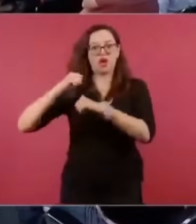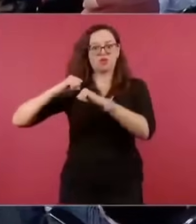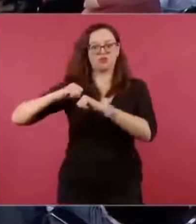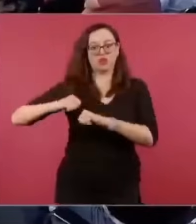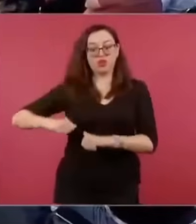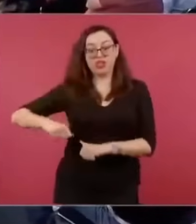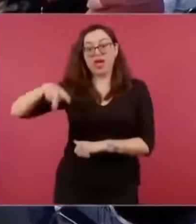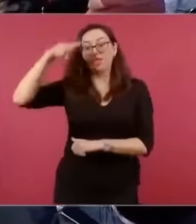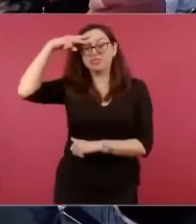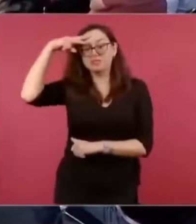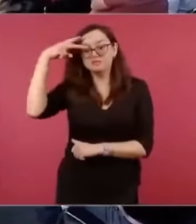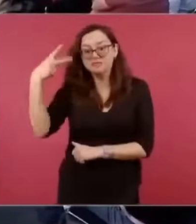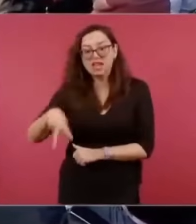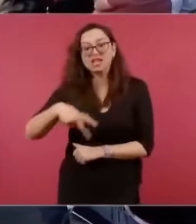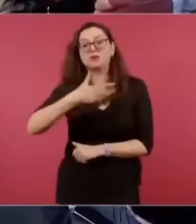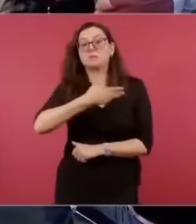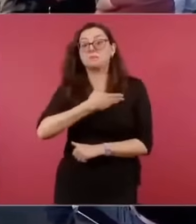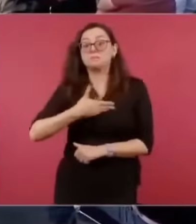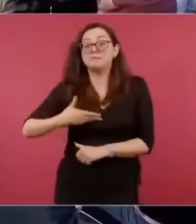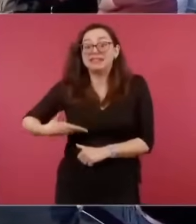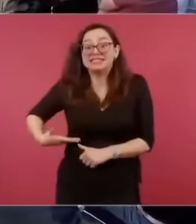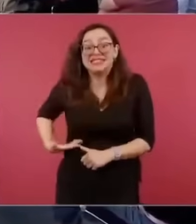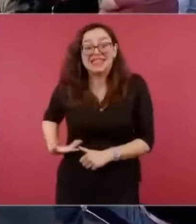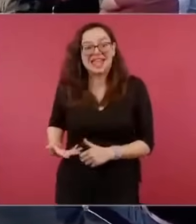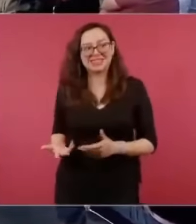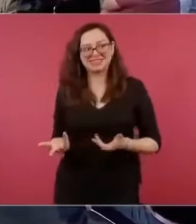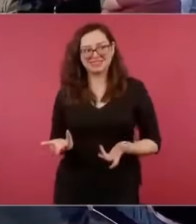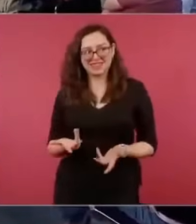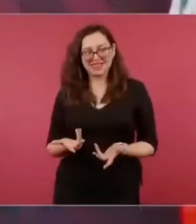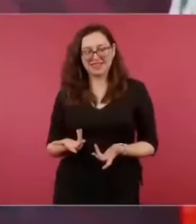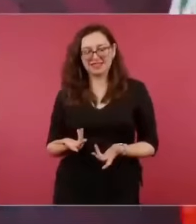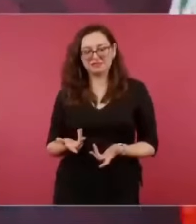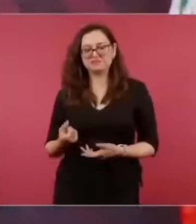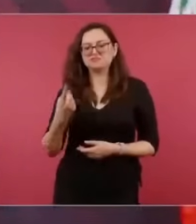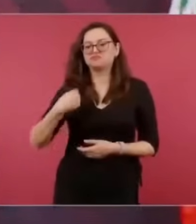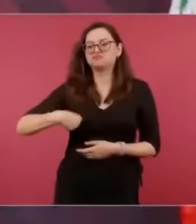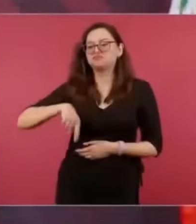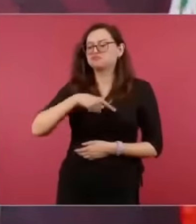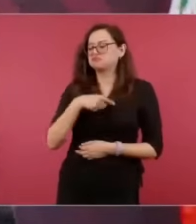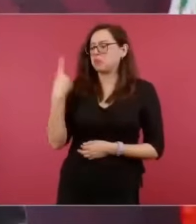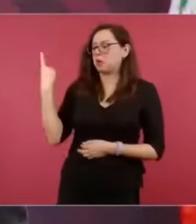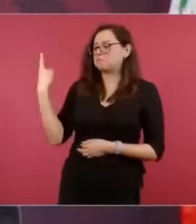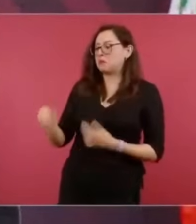y van a hacer todo lo que nosotros les pidamos